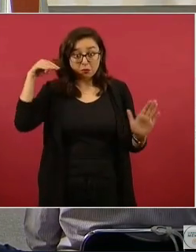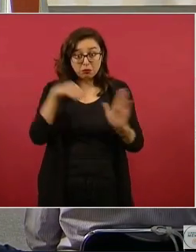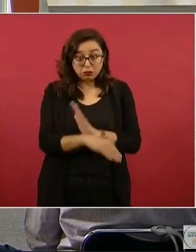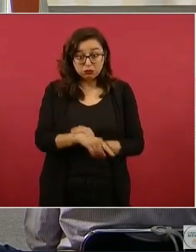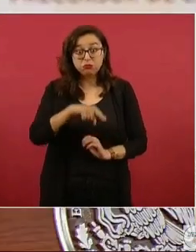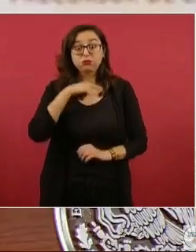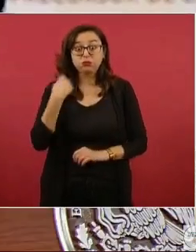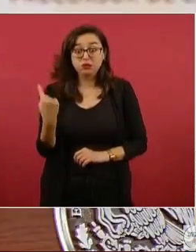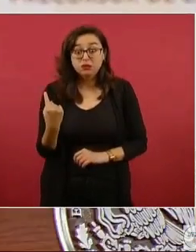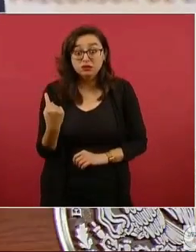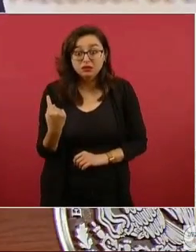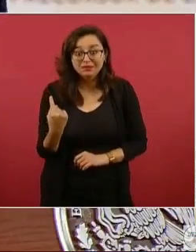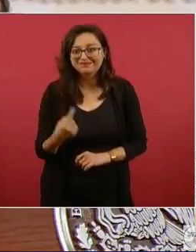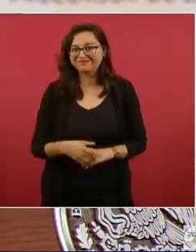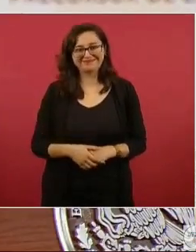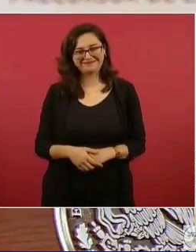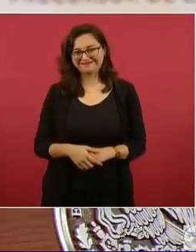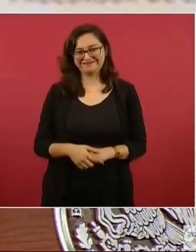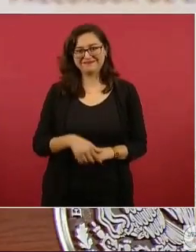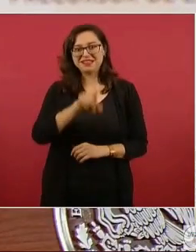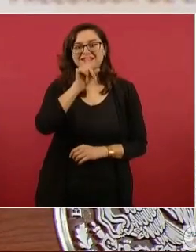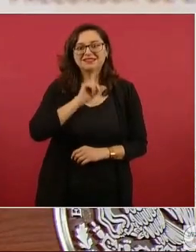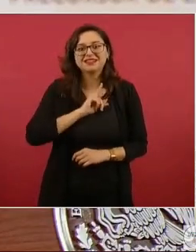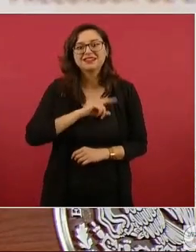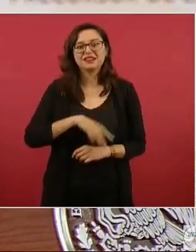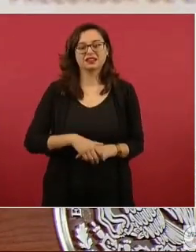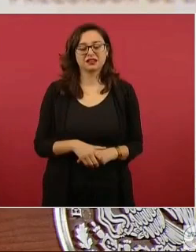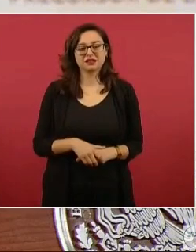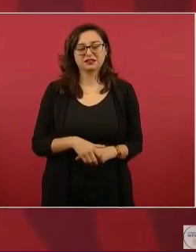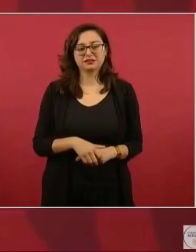Lo otro, otra gran mentira,